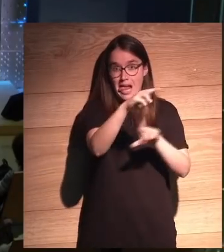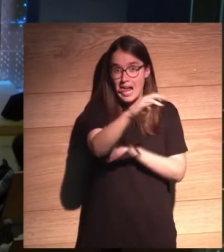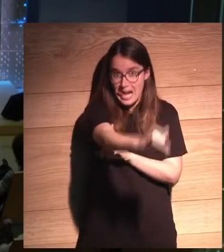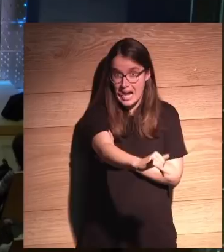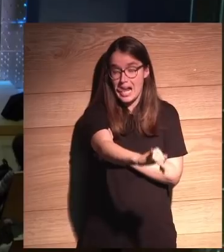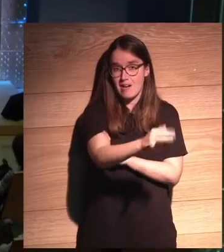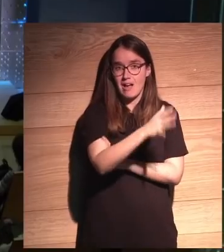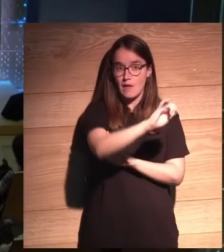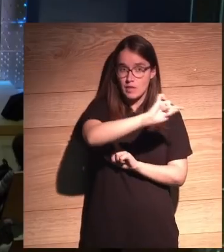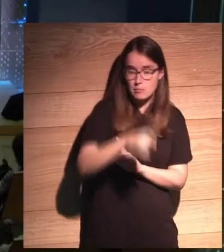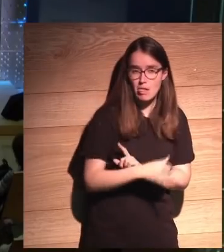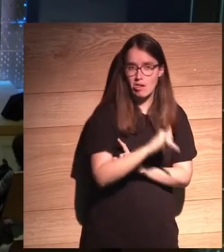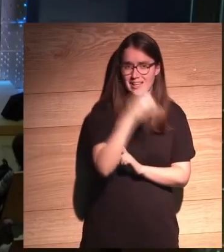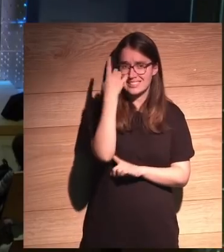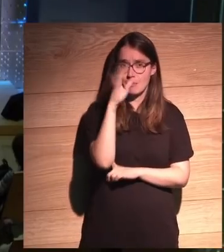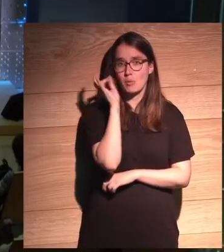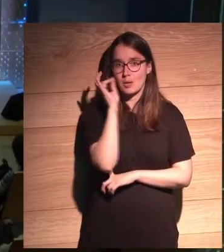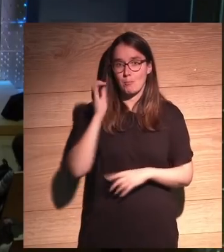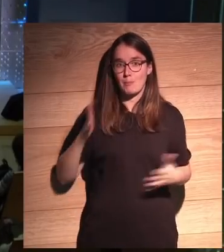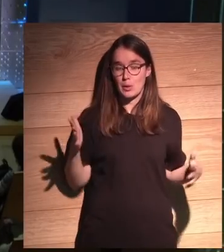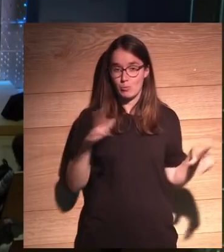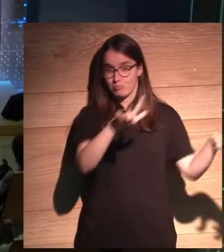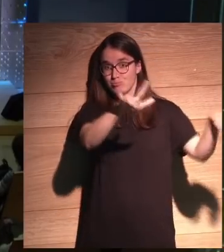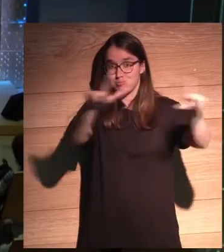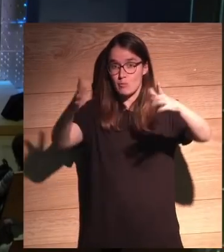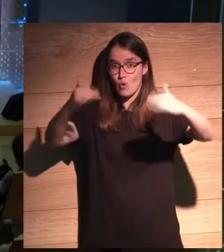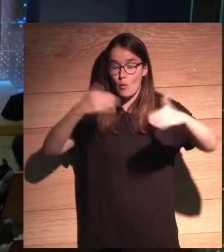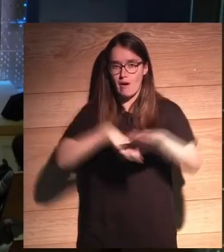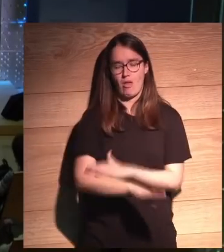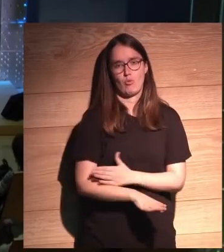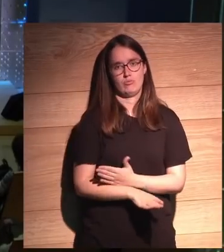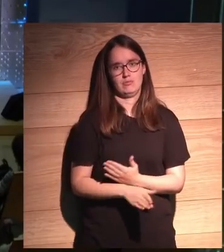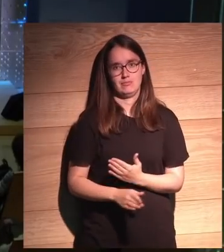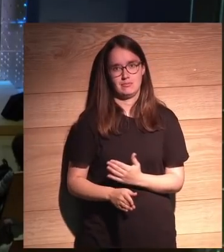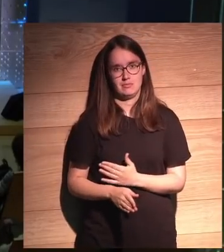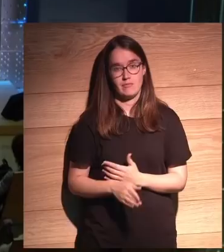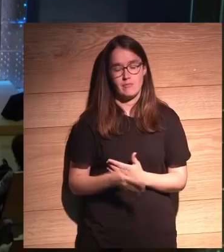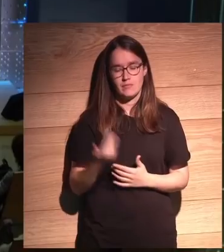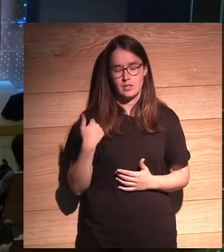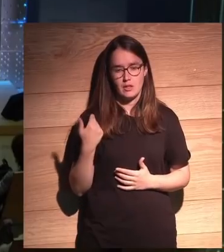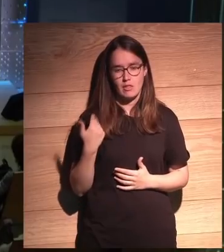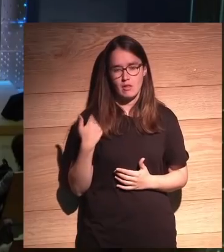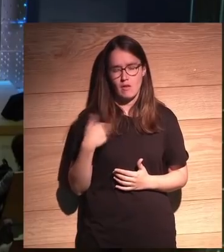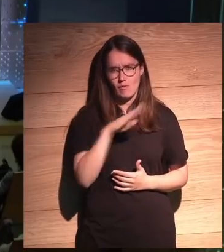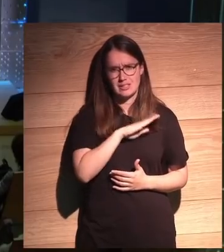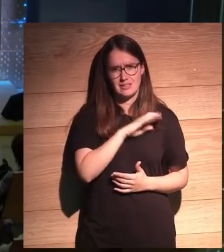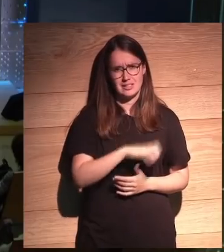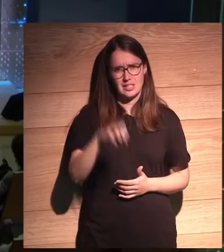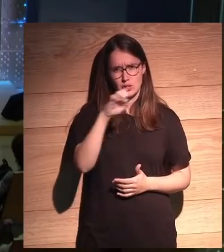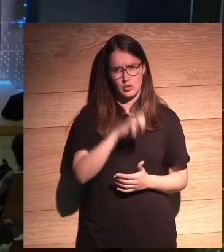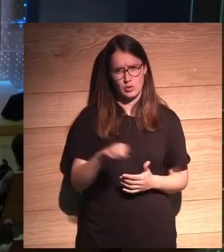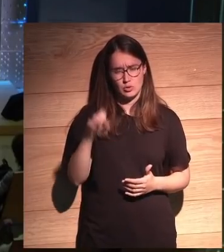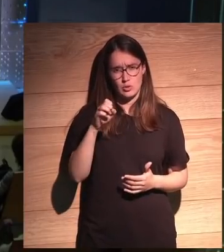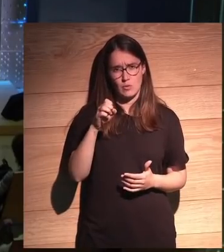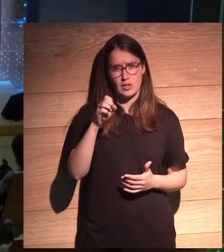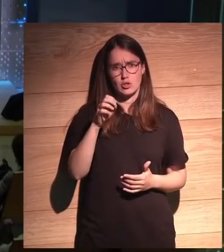sí están y están firmados y son de mujeres, pero no están a la vista. Hace bastantes años, cuando Enrique Tierno